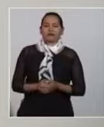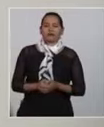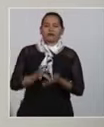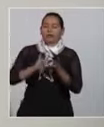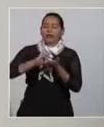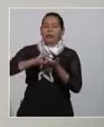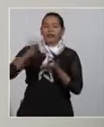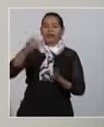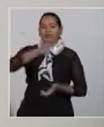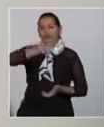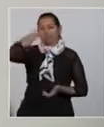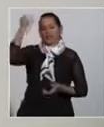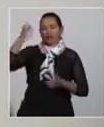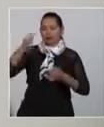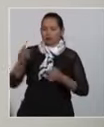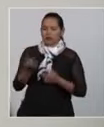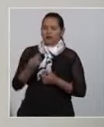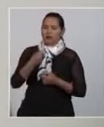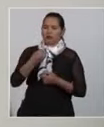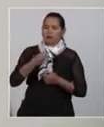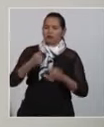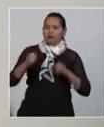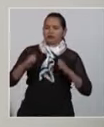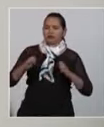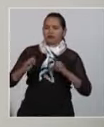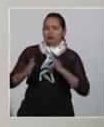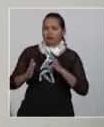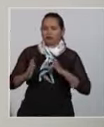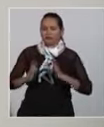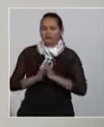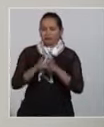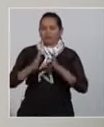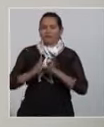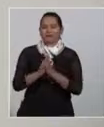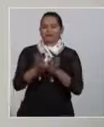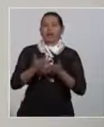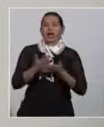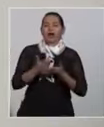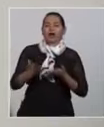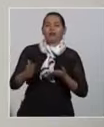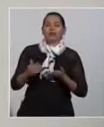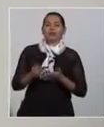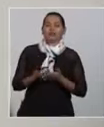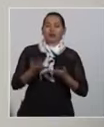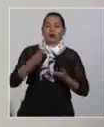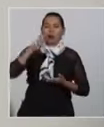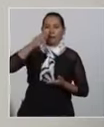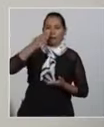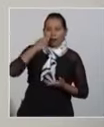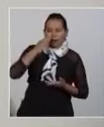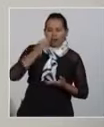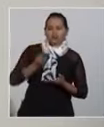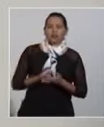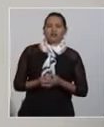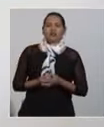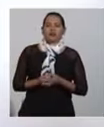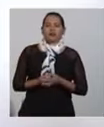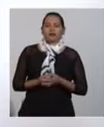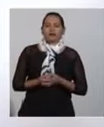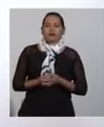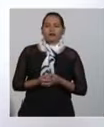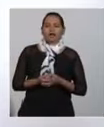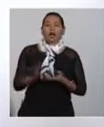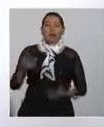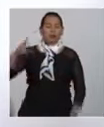es el turno del candidato Luis Miguel Barbosa de la coalición Juntos Haremos Historia. Lo escuchamos, candidato. Puebla,